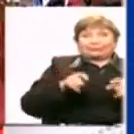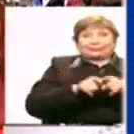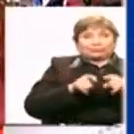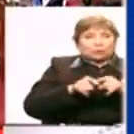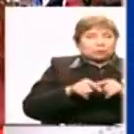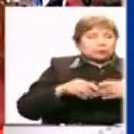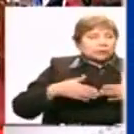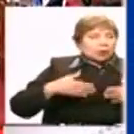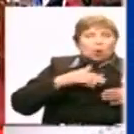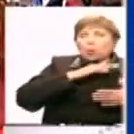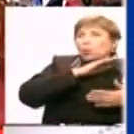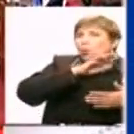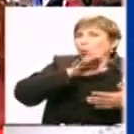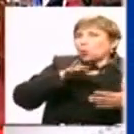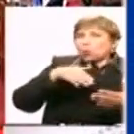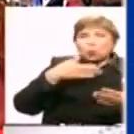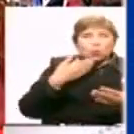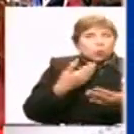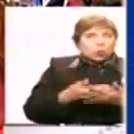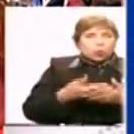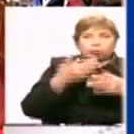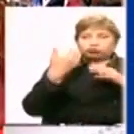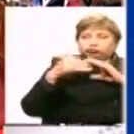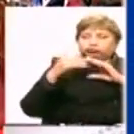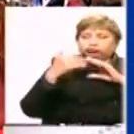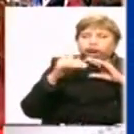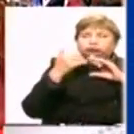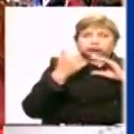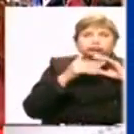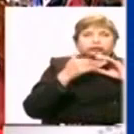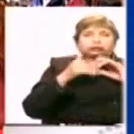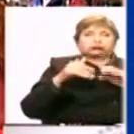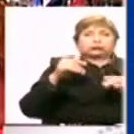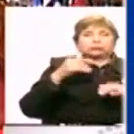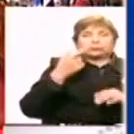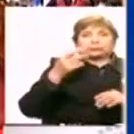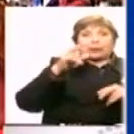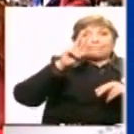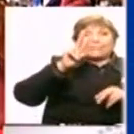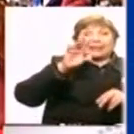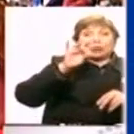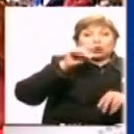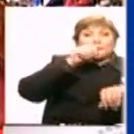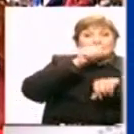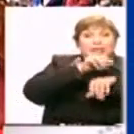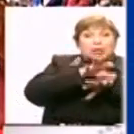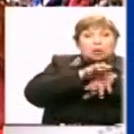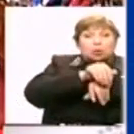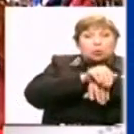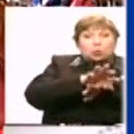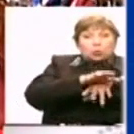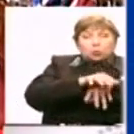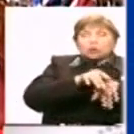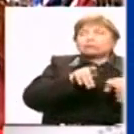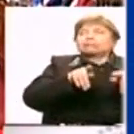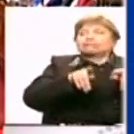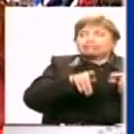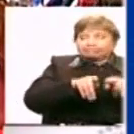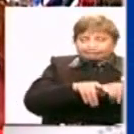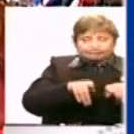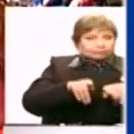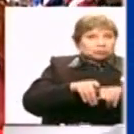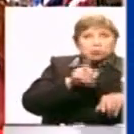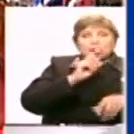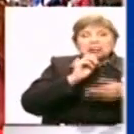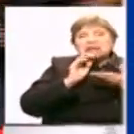De ninguna forma, quien te habla va a venir a avalar o blindar algún hecho de corrupción. Yo creo que en eso somos claros, somos cautos, ¡exitosa!